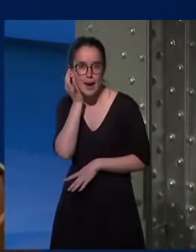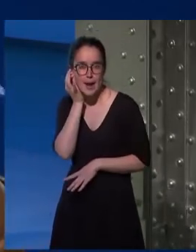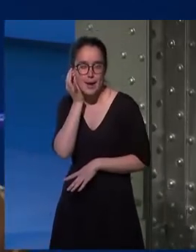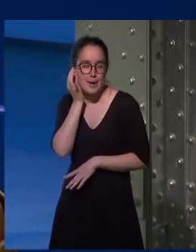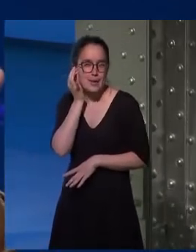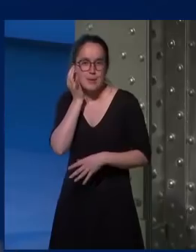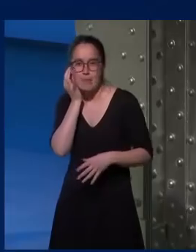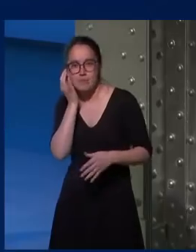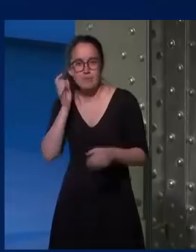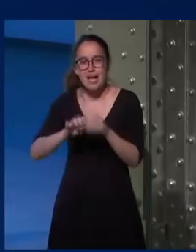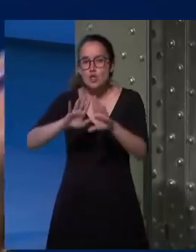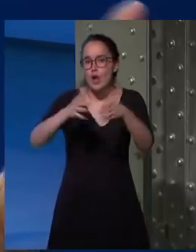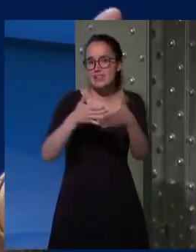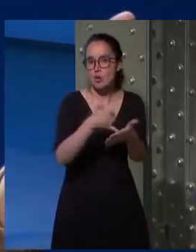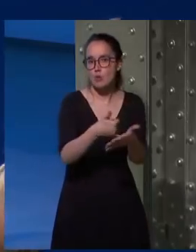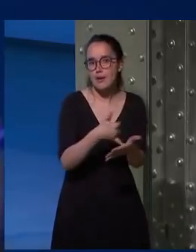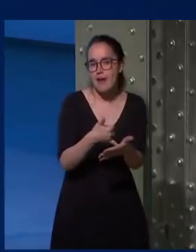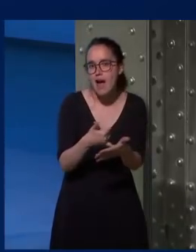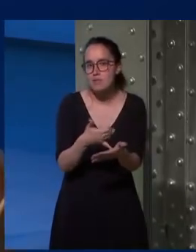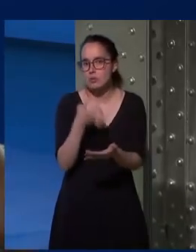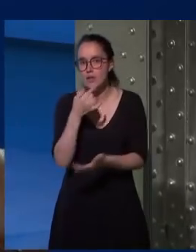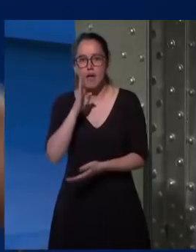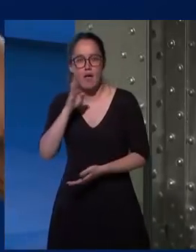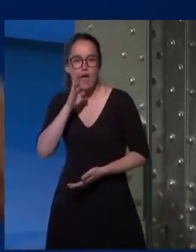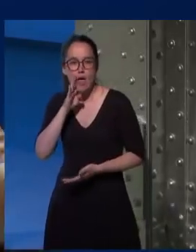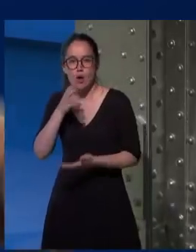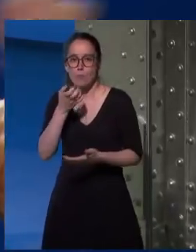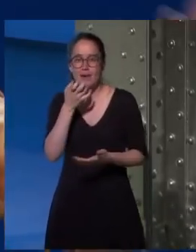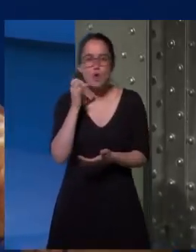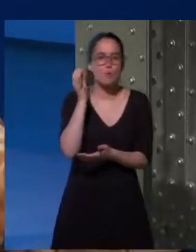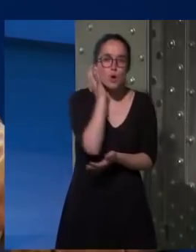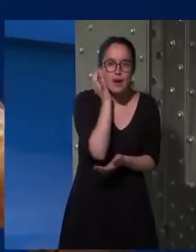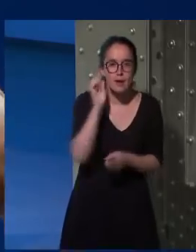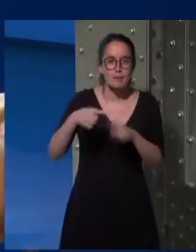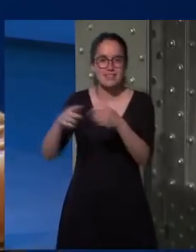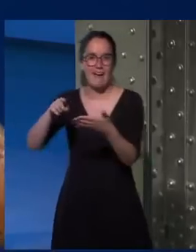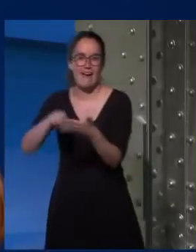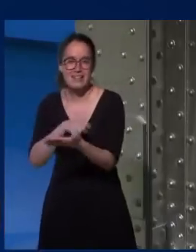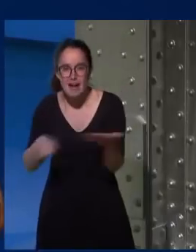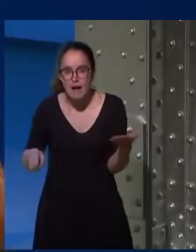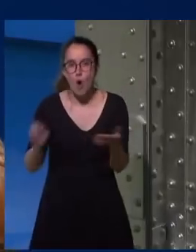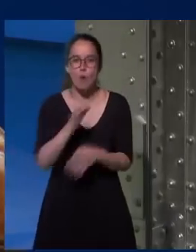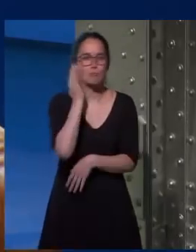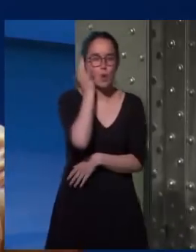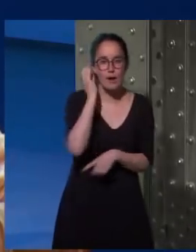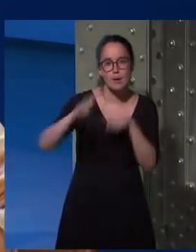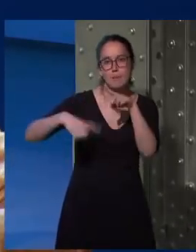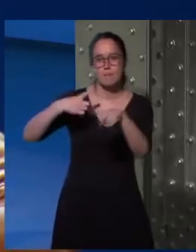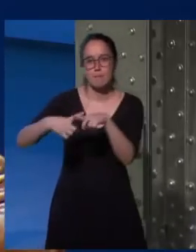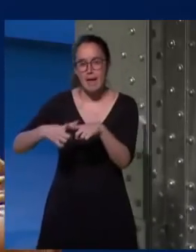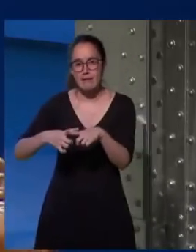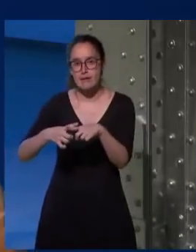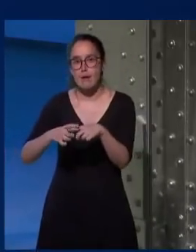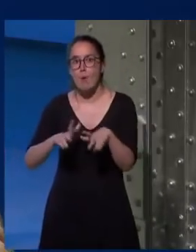luego pues que pertenecen a colectivos vulnerables, como nos contabas, en el hecho de ser mujer y que ser gitana, o ser mujer y tener una